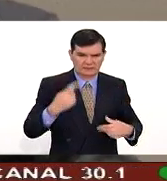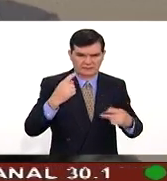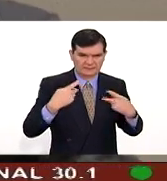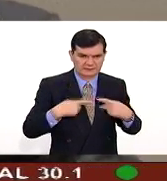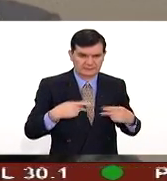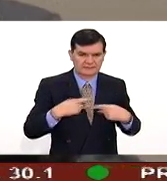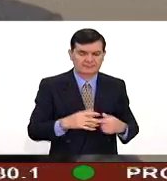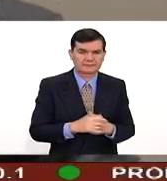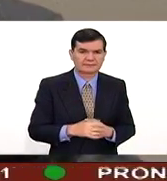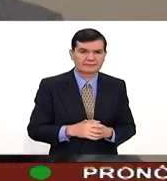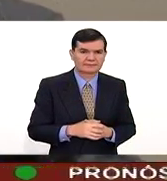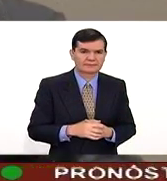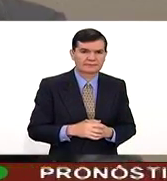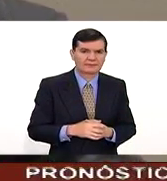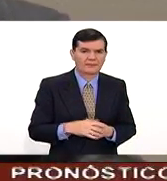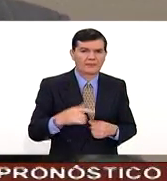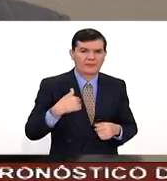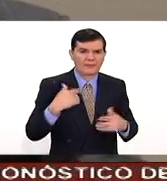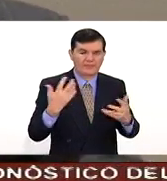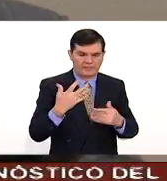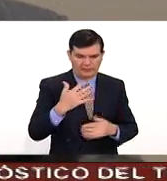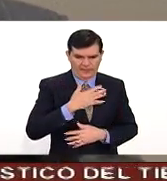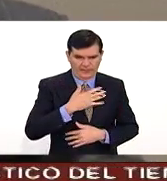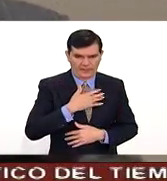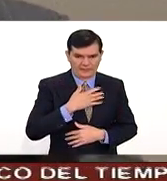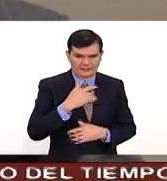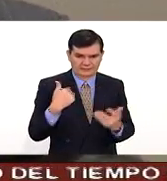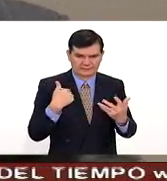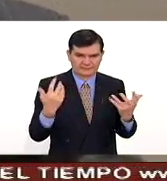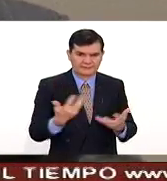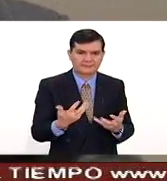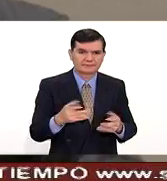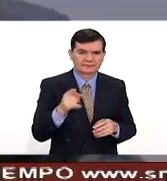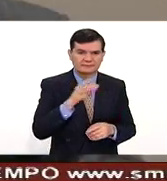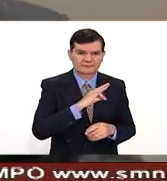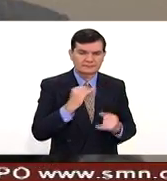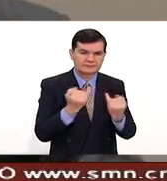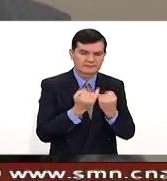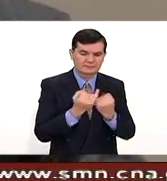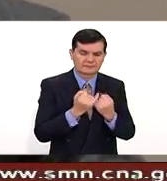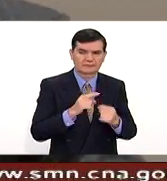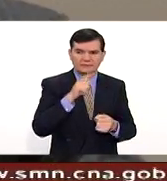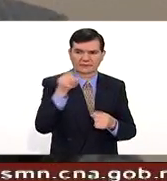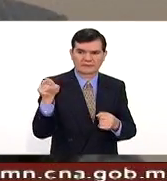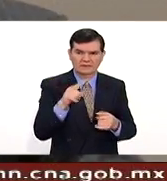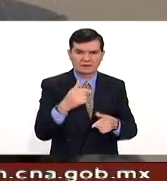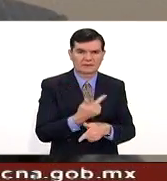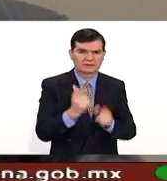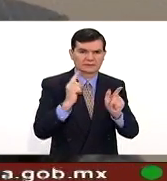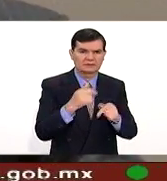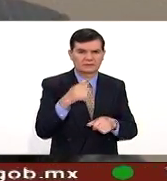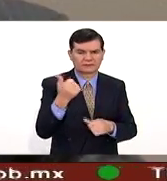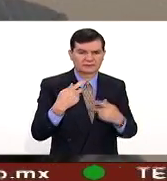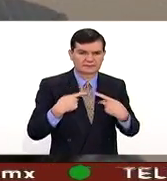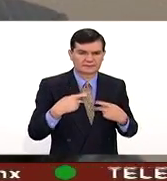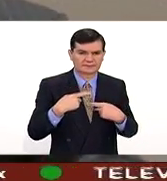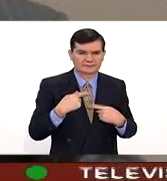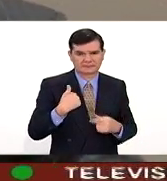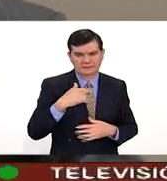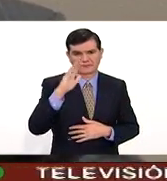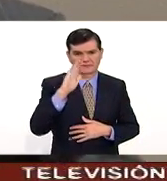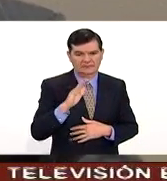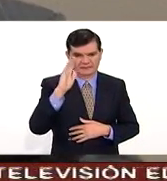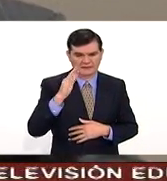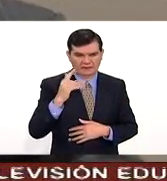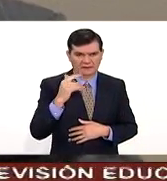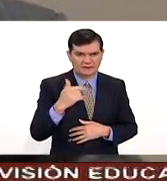persona. Lo que me hizo a mí, se los puede hacer a cualquiera. Me parece que como